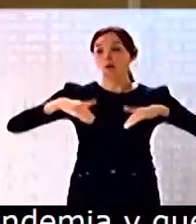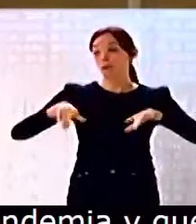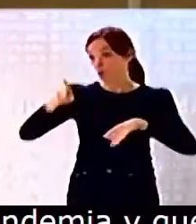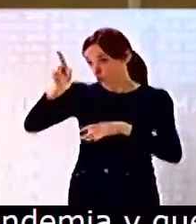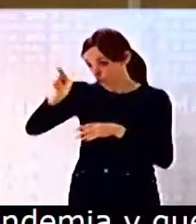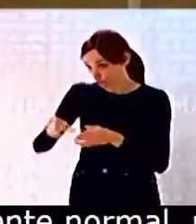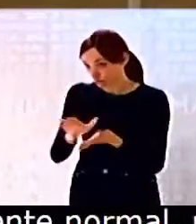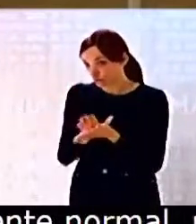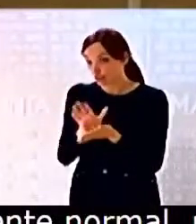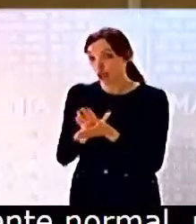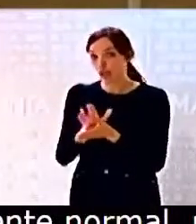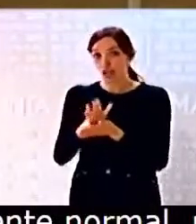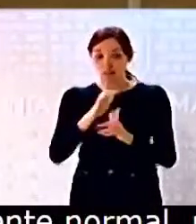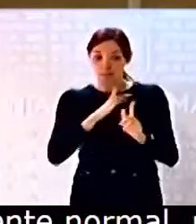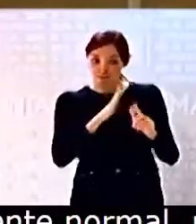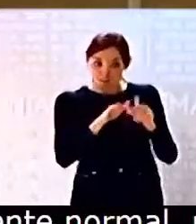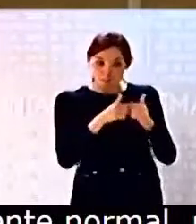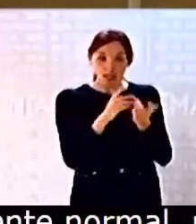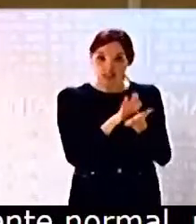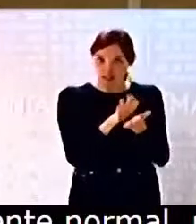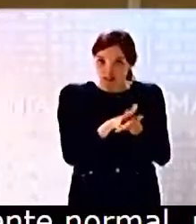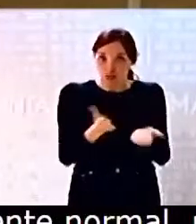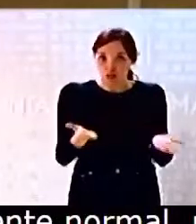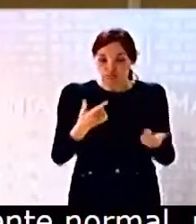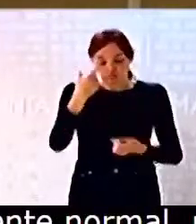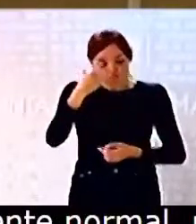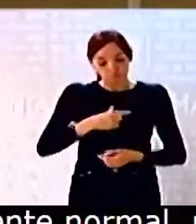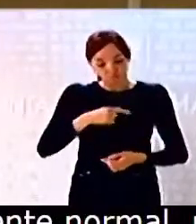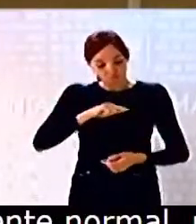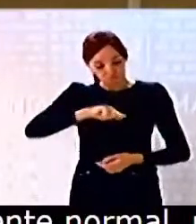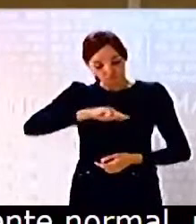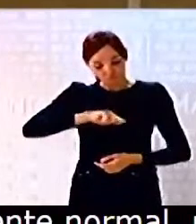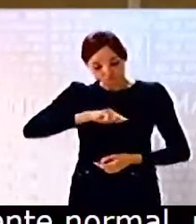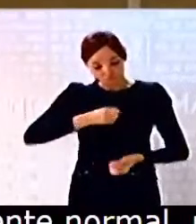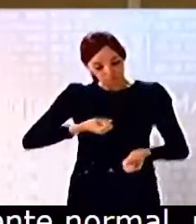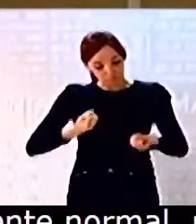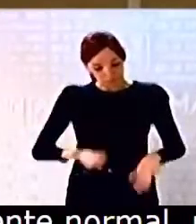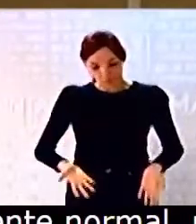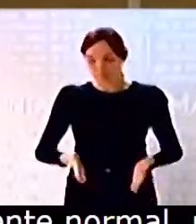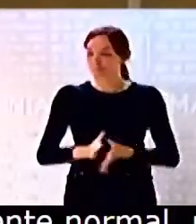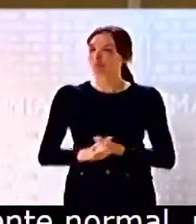la tranquilidad de los míos, decirle que me encuentro bien.